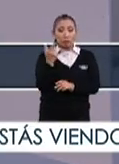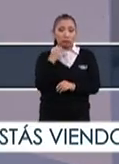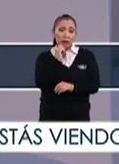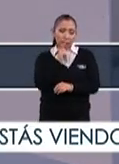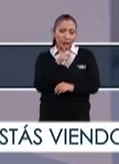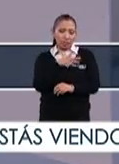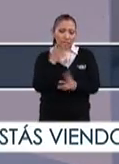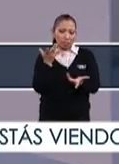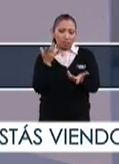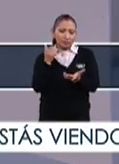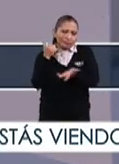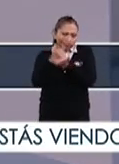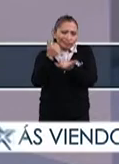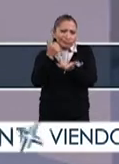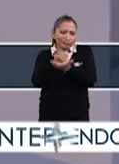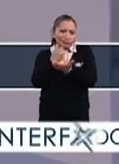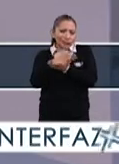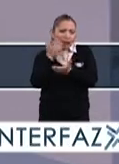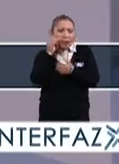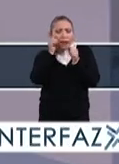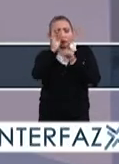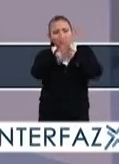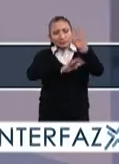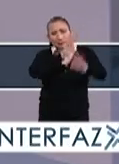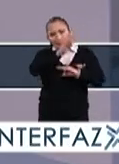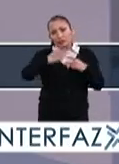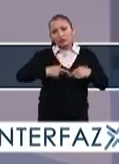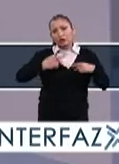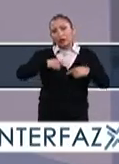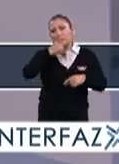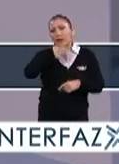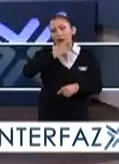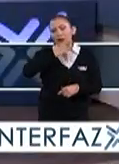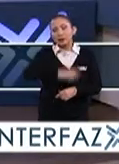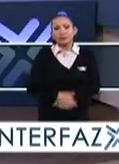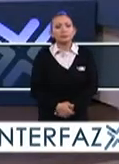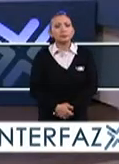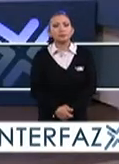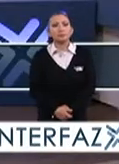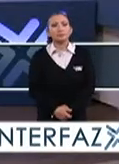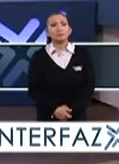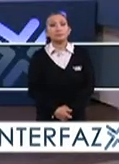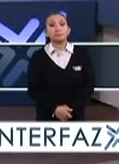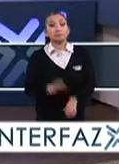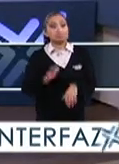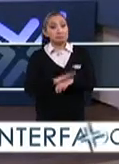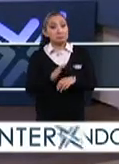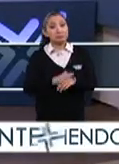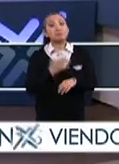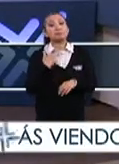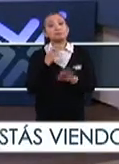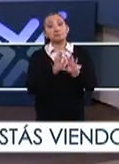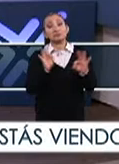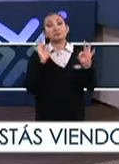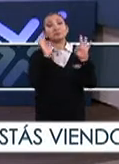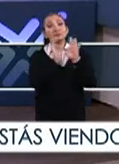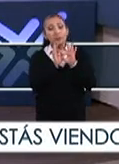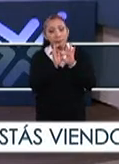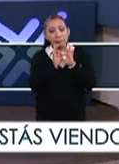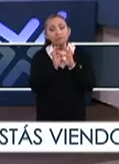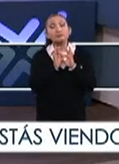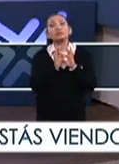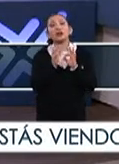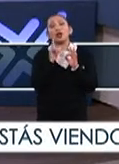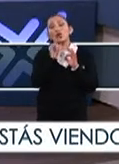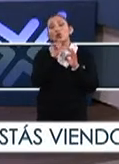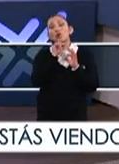también ya un programa de atención integral al paciente con diabetes. Excelente. Pues importantísimo,